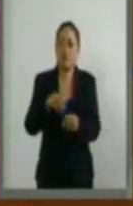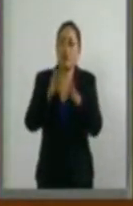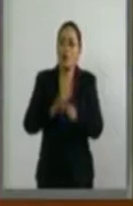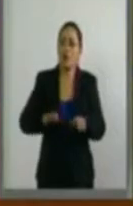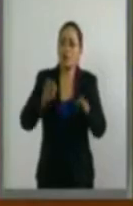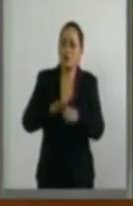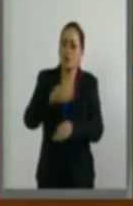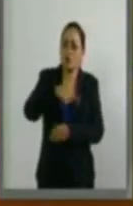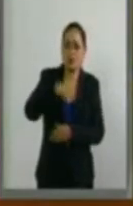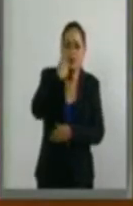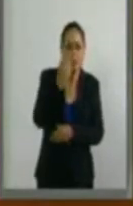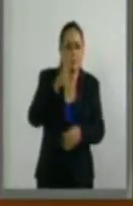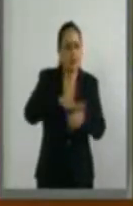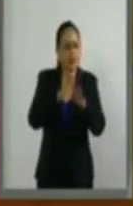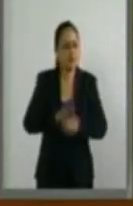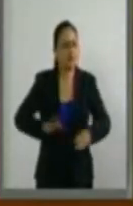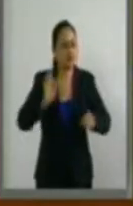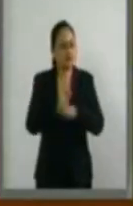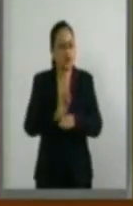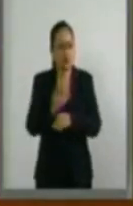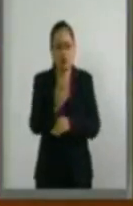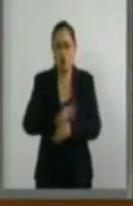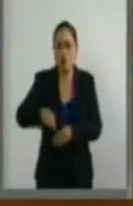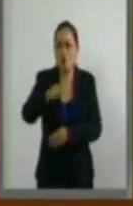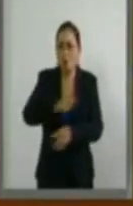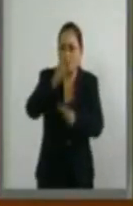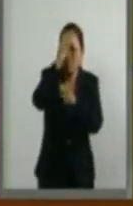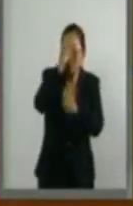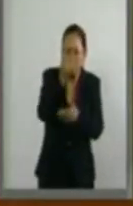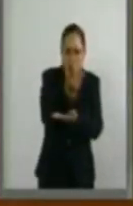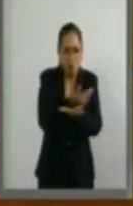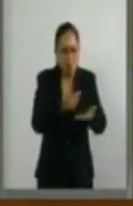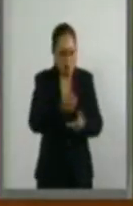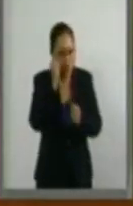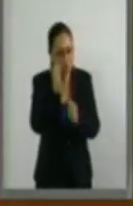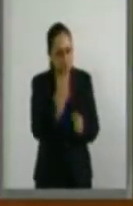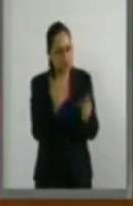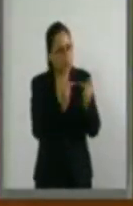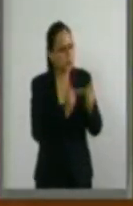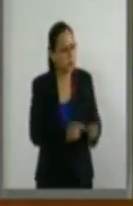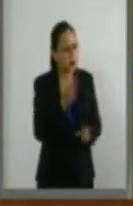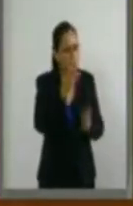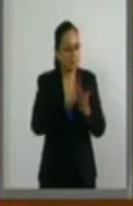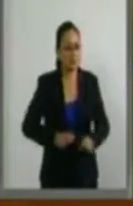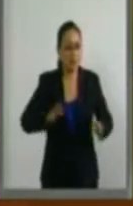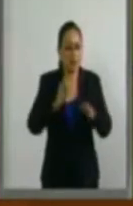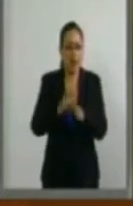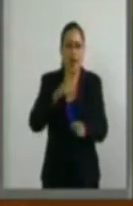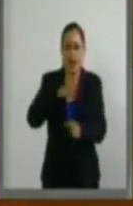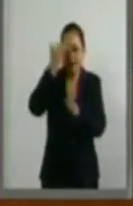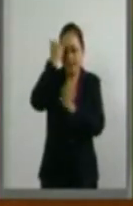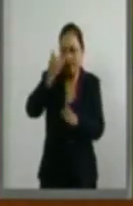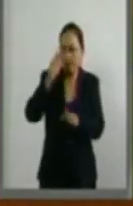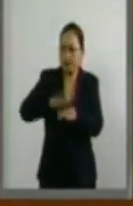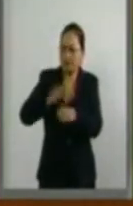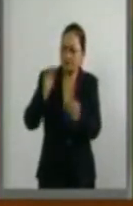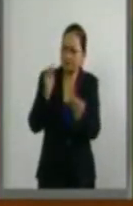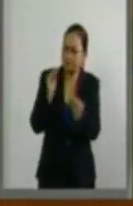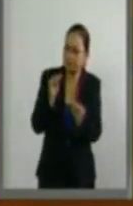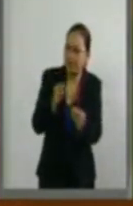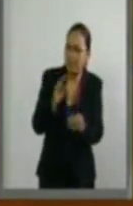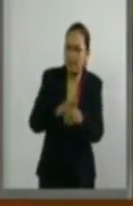en ánimo de privilegiar las coincidencias, aunque hubo tópicos muy debatidos y puntos de